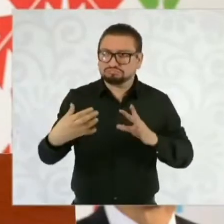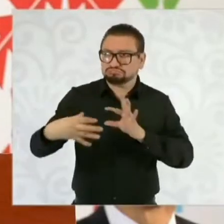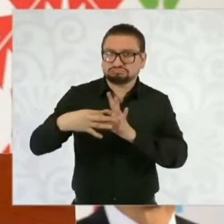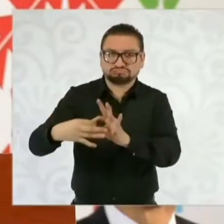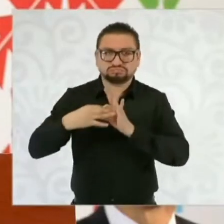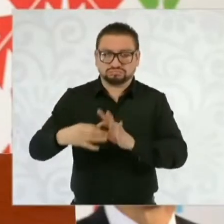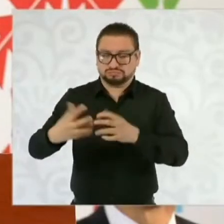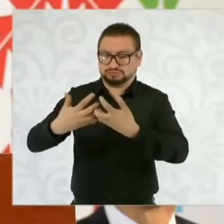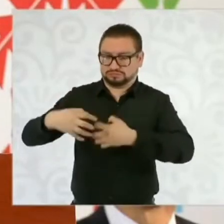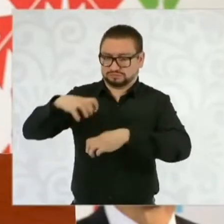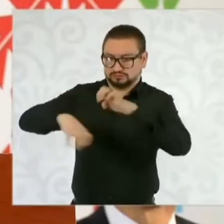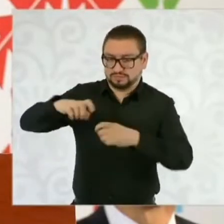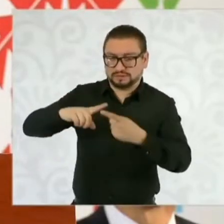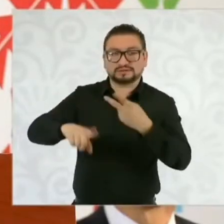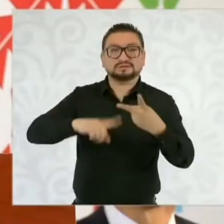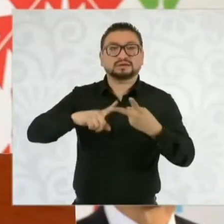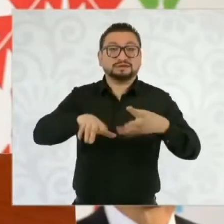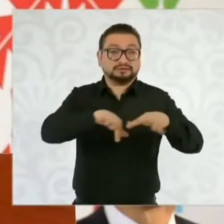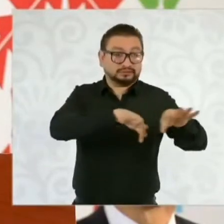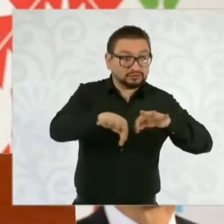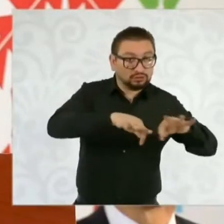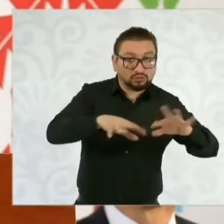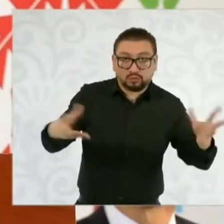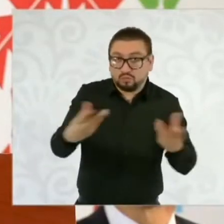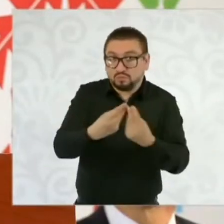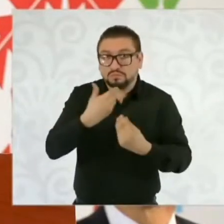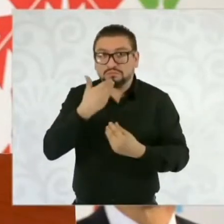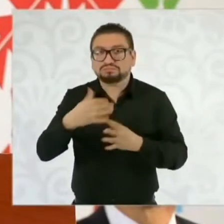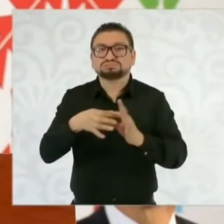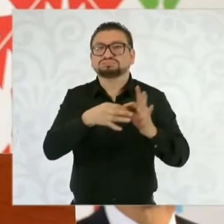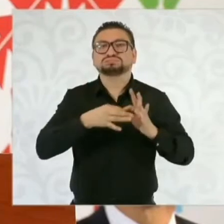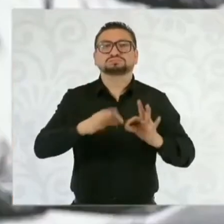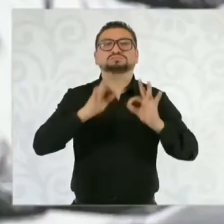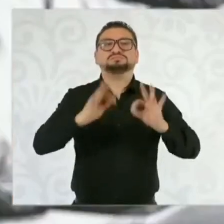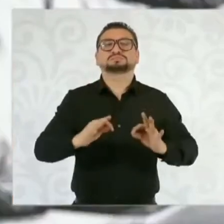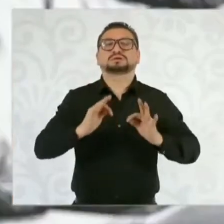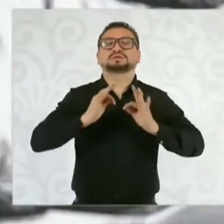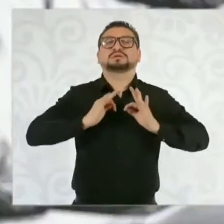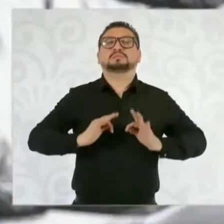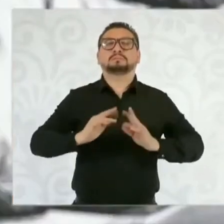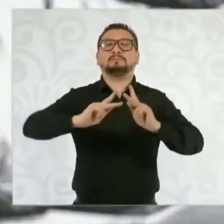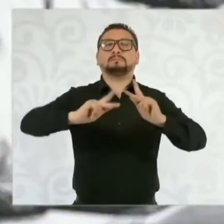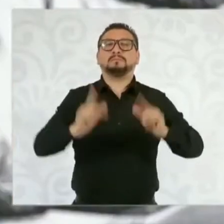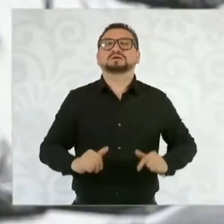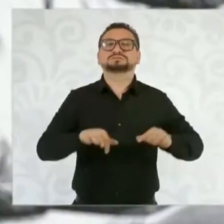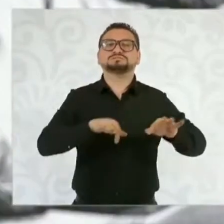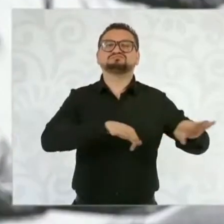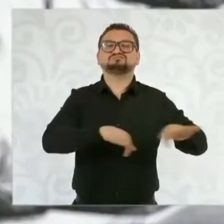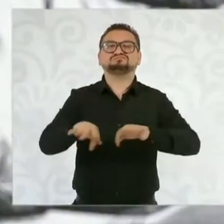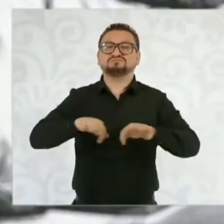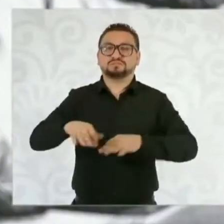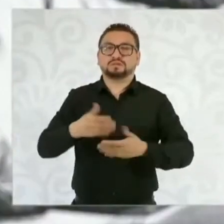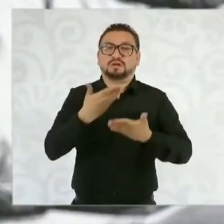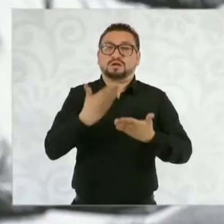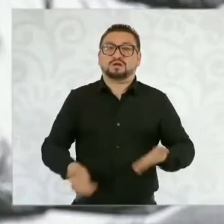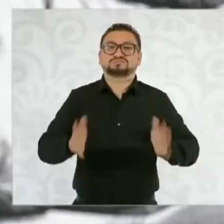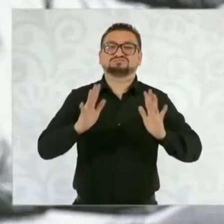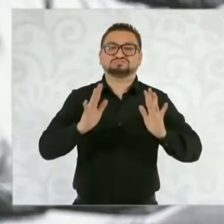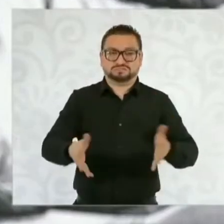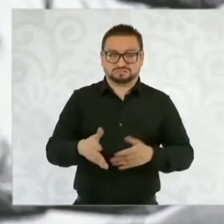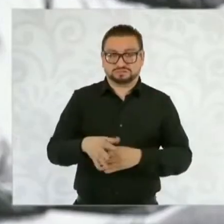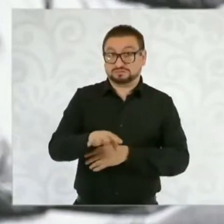el empresarial y el de los trabajadores, se traduce en paz laboral. Hoy tenemos tan